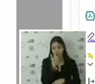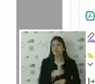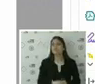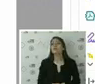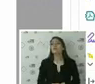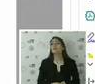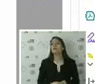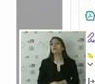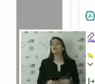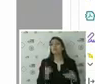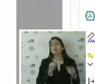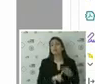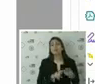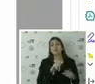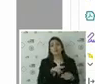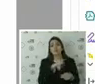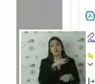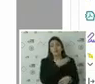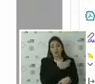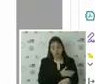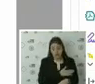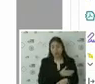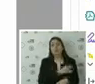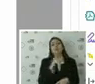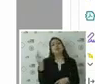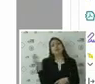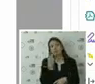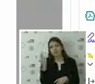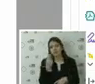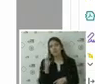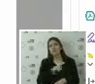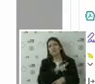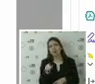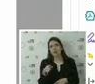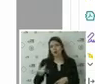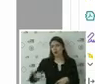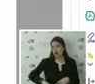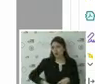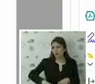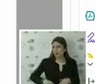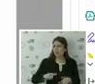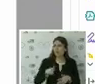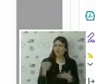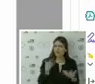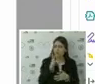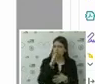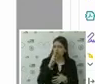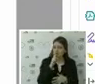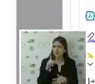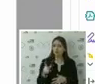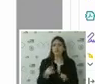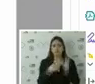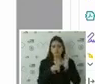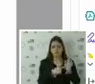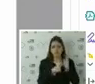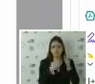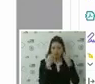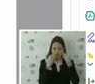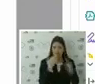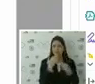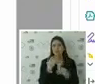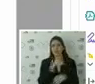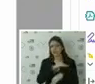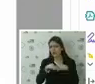el ámbito democrático, yo creo que sería mejorar al gobierno y hacer que tenga transparencia y también informar